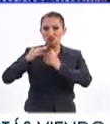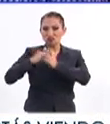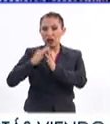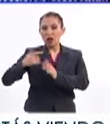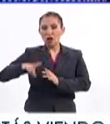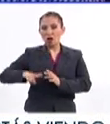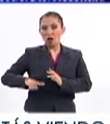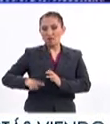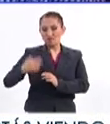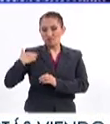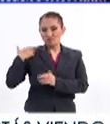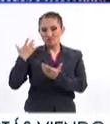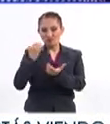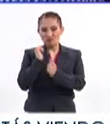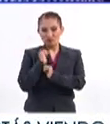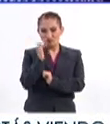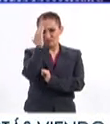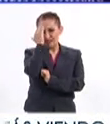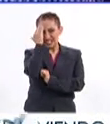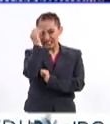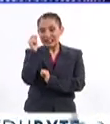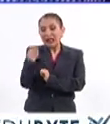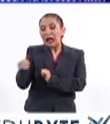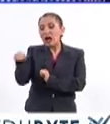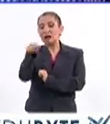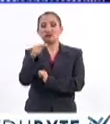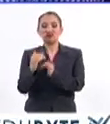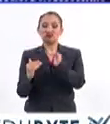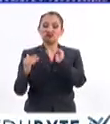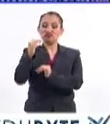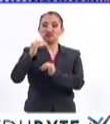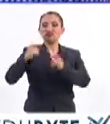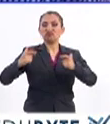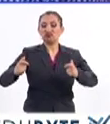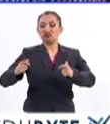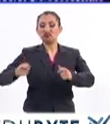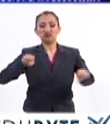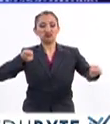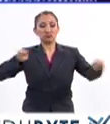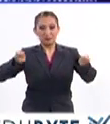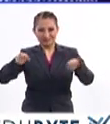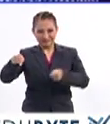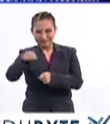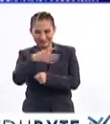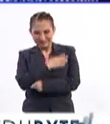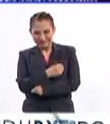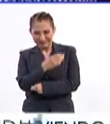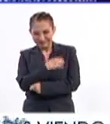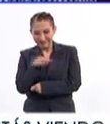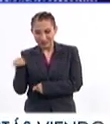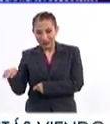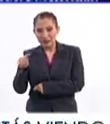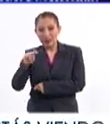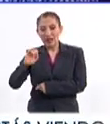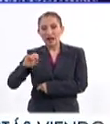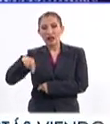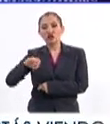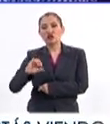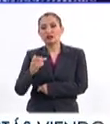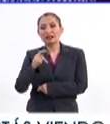los gobernantes, es decir, de lo que era la clase gobernante en